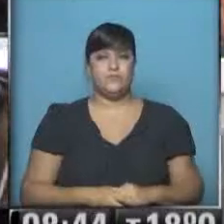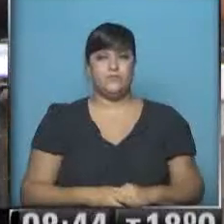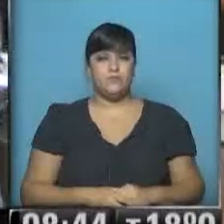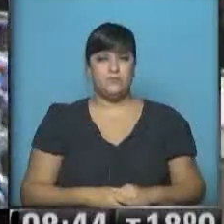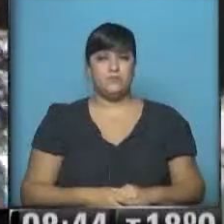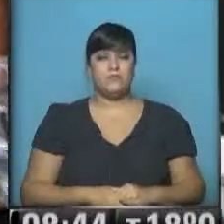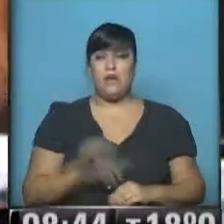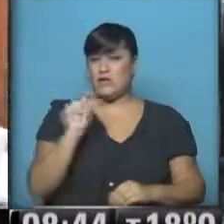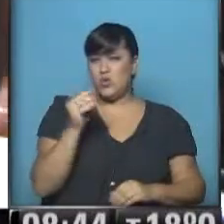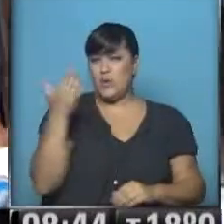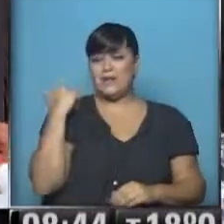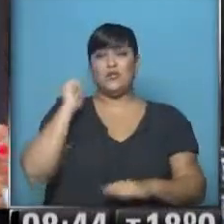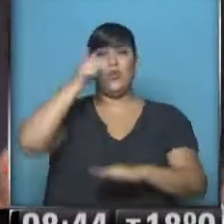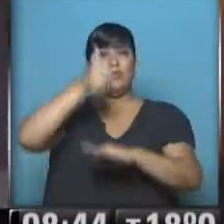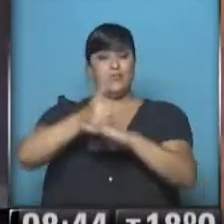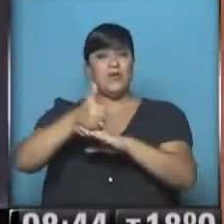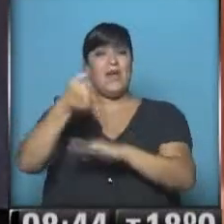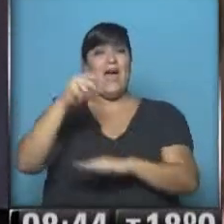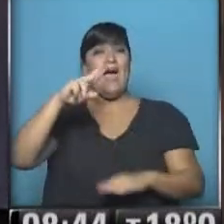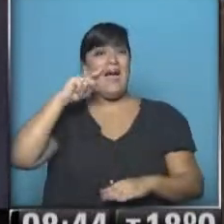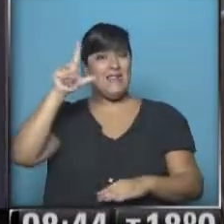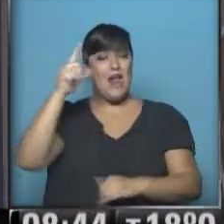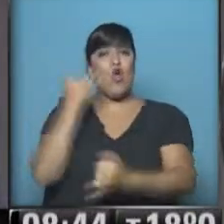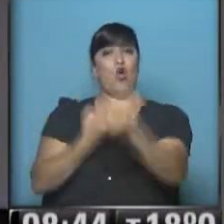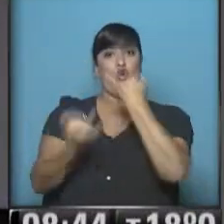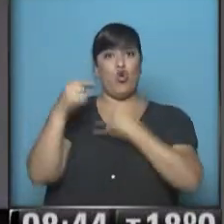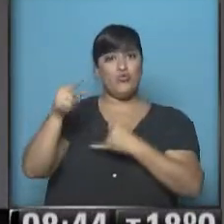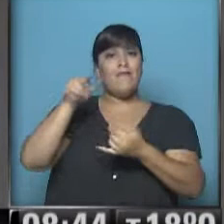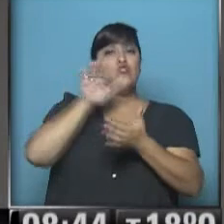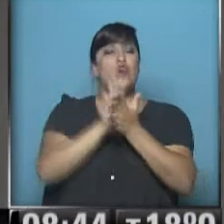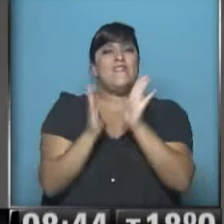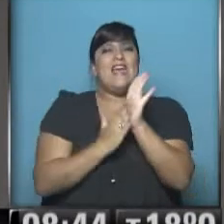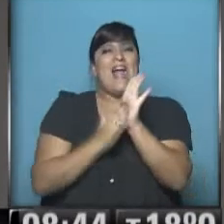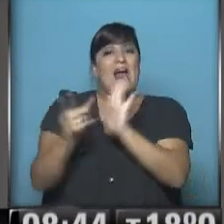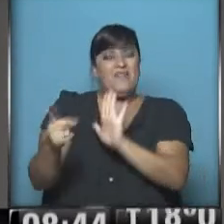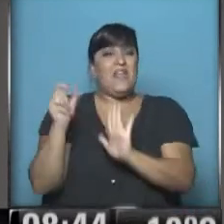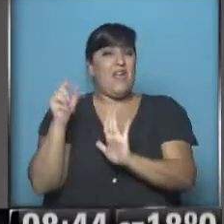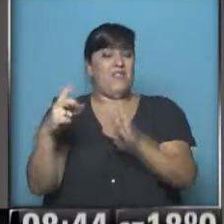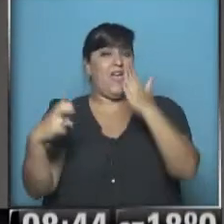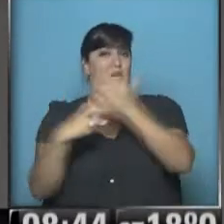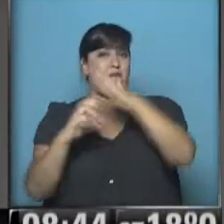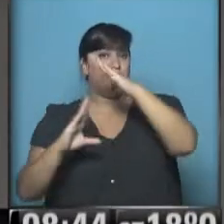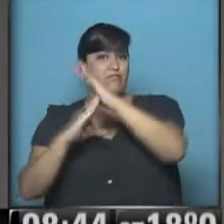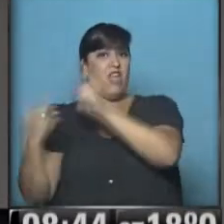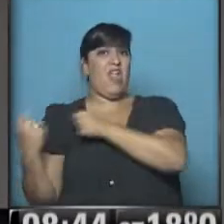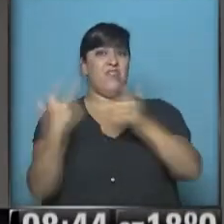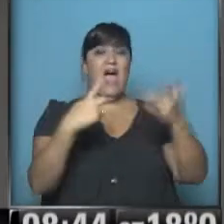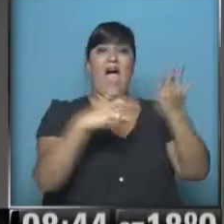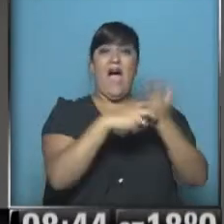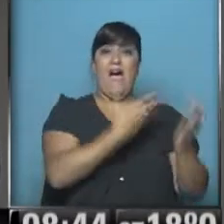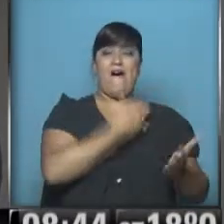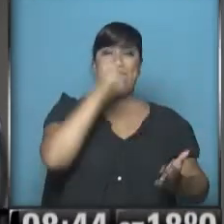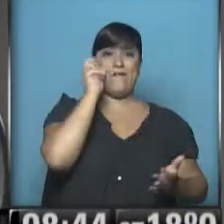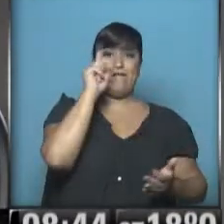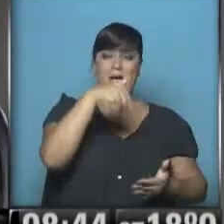Hace segundos nada más nuestro móvil, Ariel Mascherano, nos contaba acerca de las garantías que le brindaba la procuradora a la fiscal para que desarrolle su